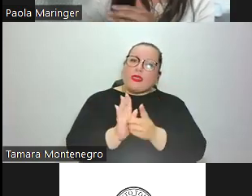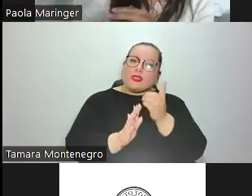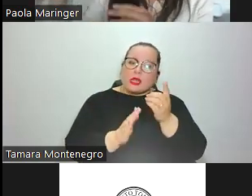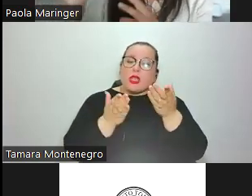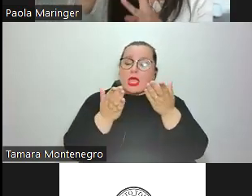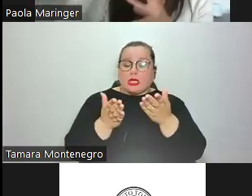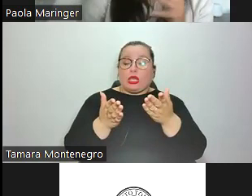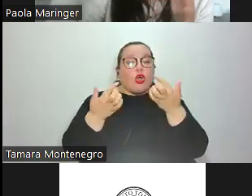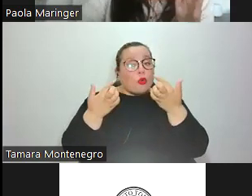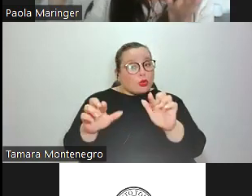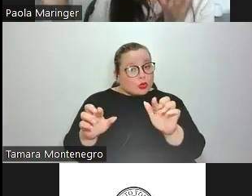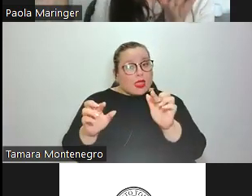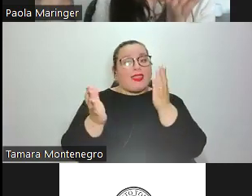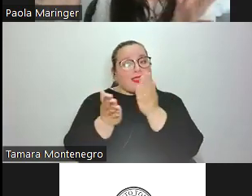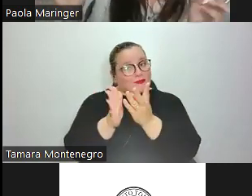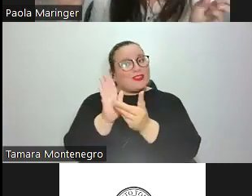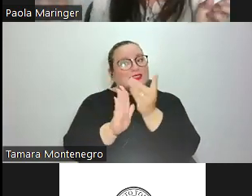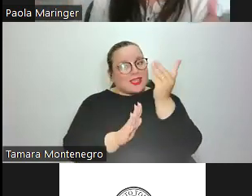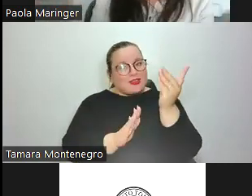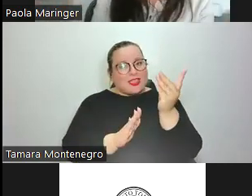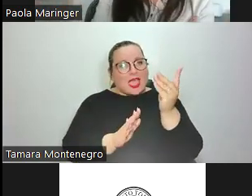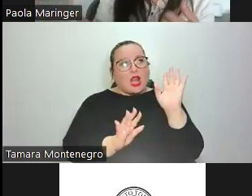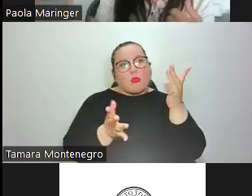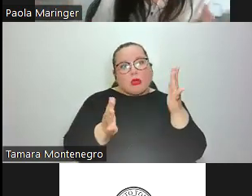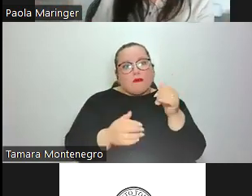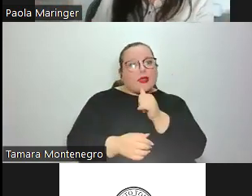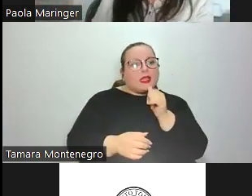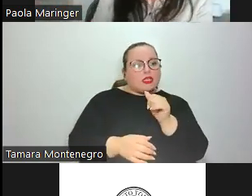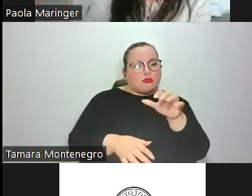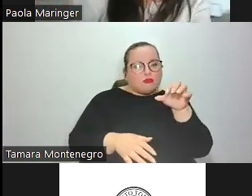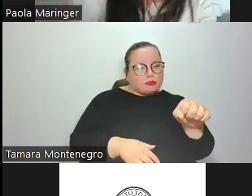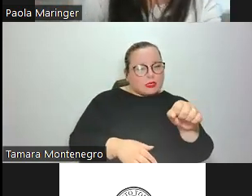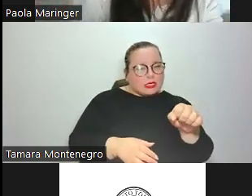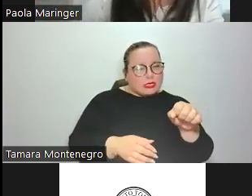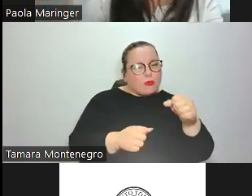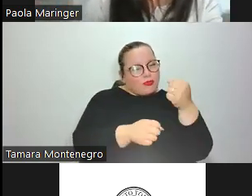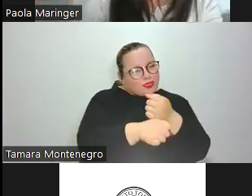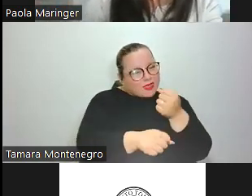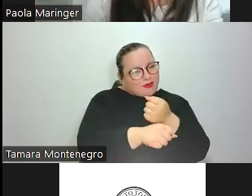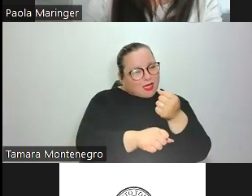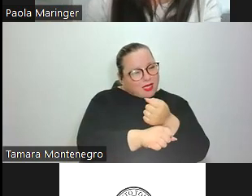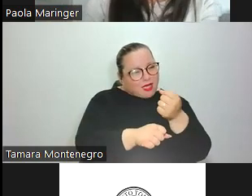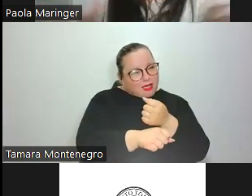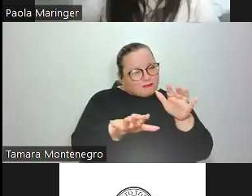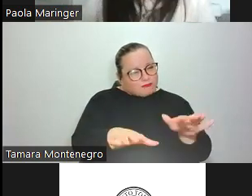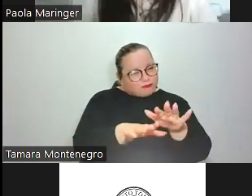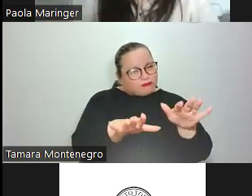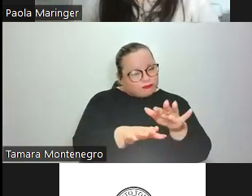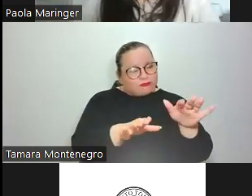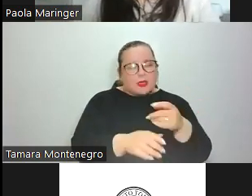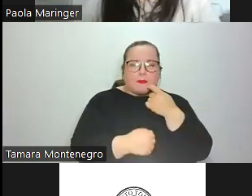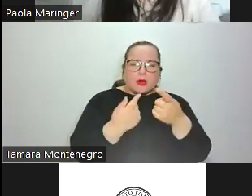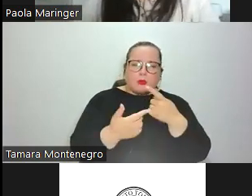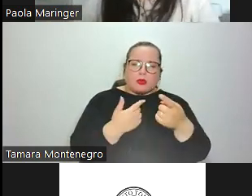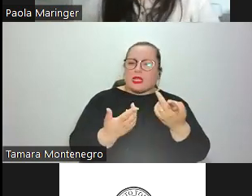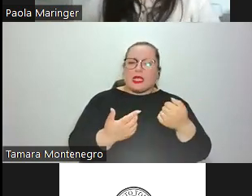afuera dando vuelta y no las hemos quizá tomado, no las hemos visto. Y empezar a preguntarnos justamente qué